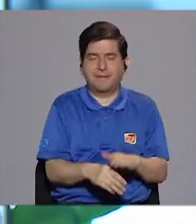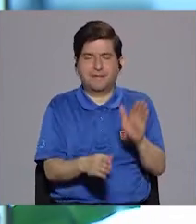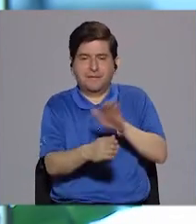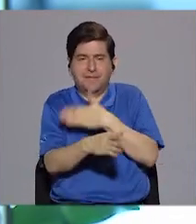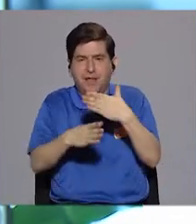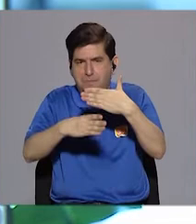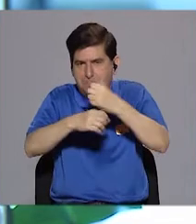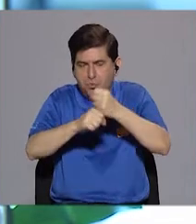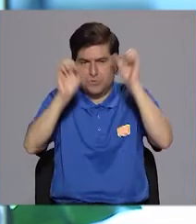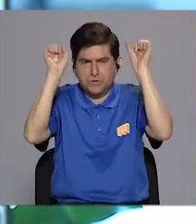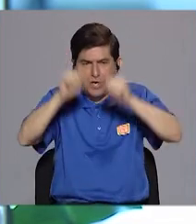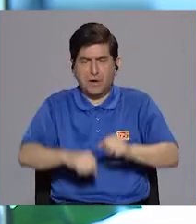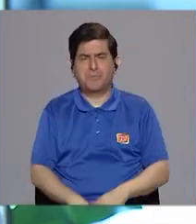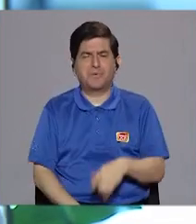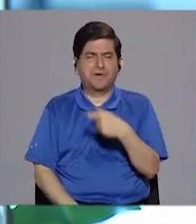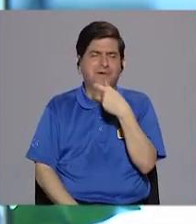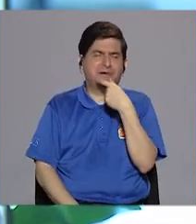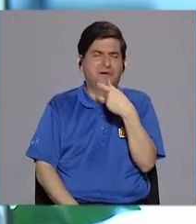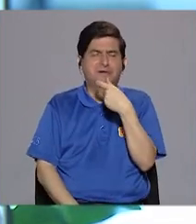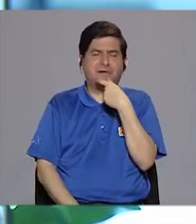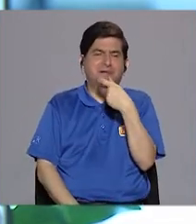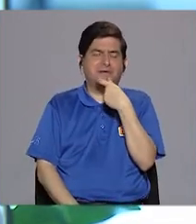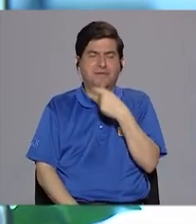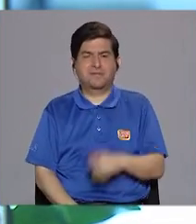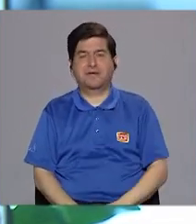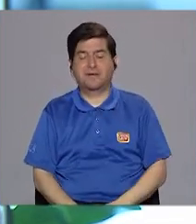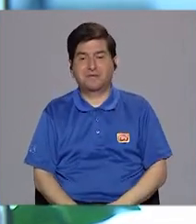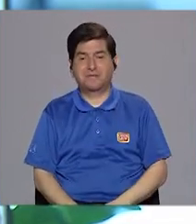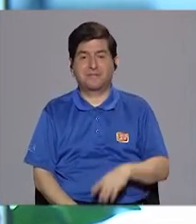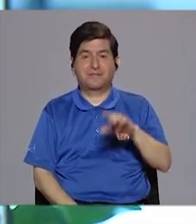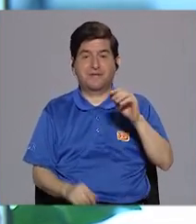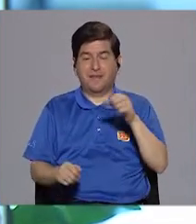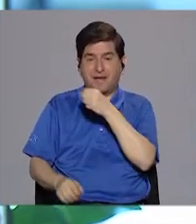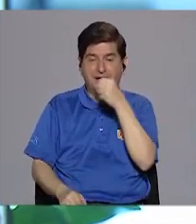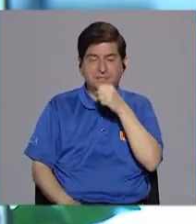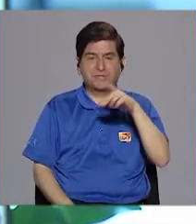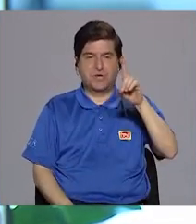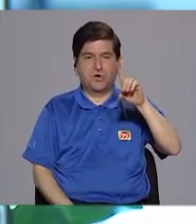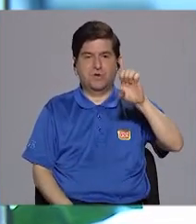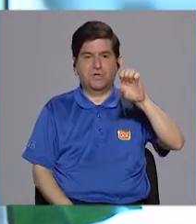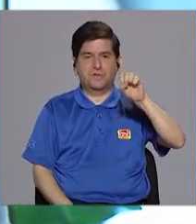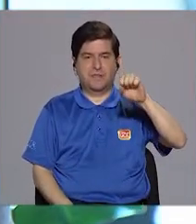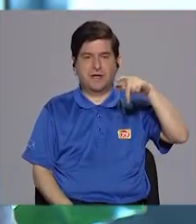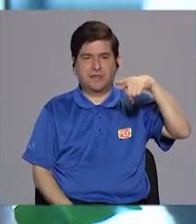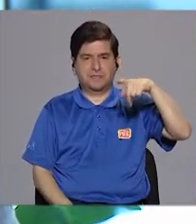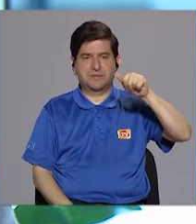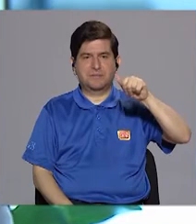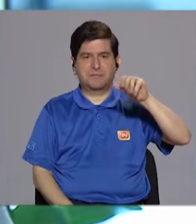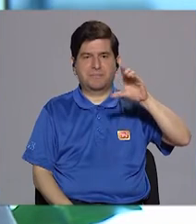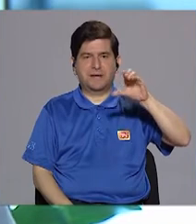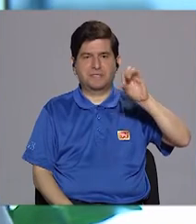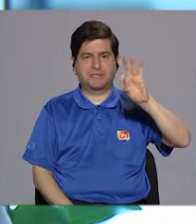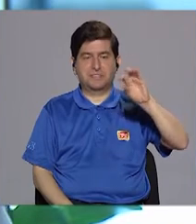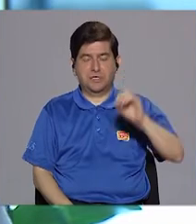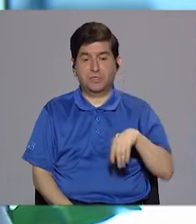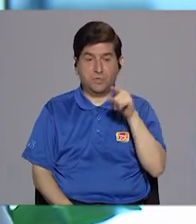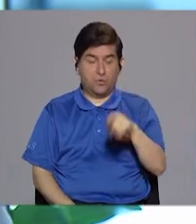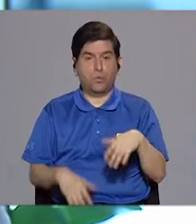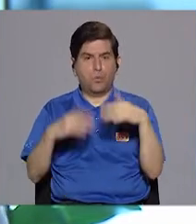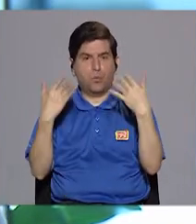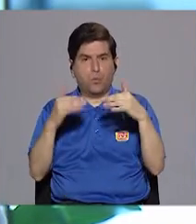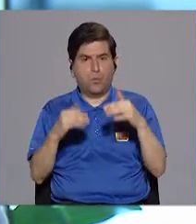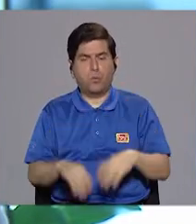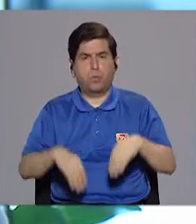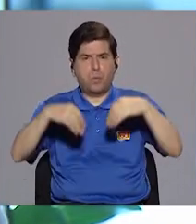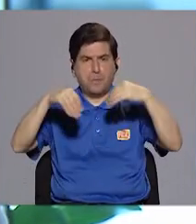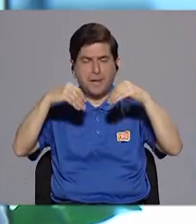hace música puede reírse mucho de Despacito, ¿verdad? Que se convirtió en un bestseller, ¿verdad?